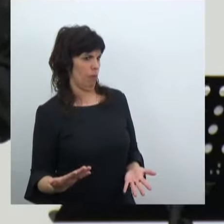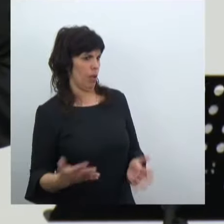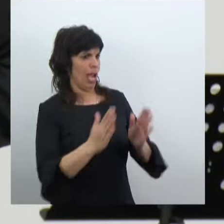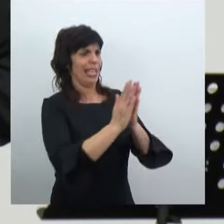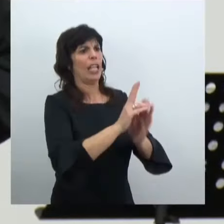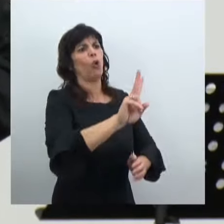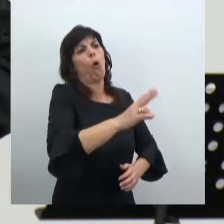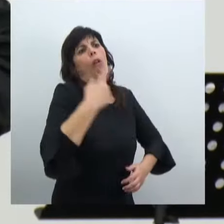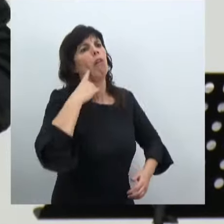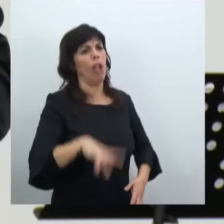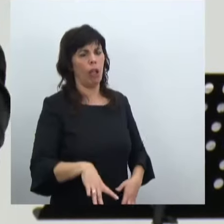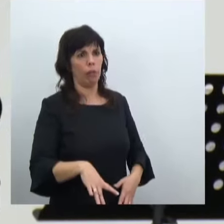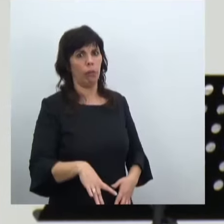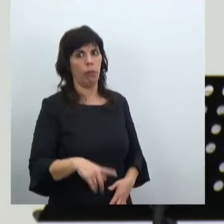segundo?